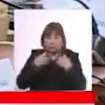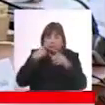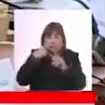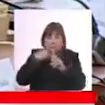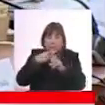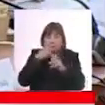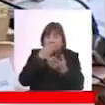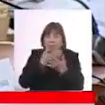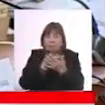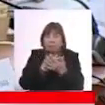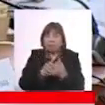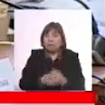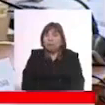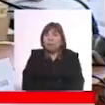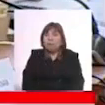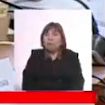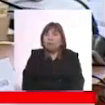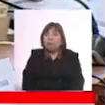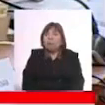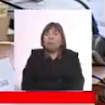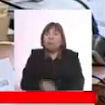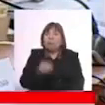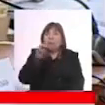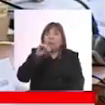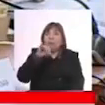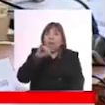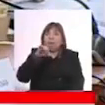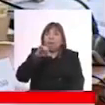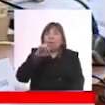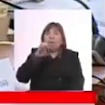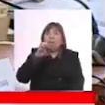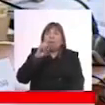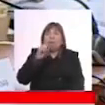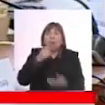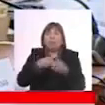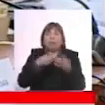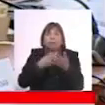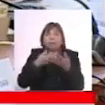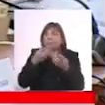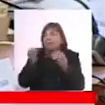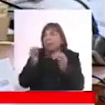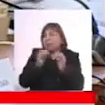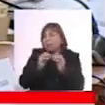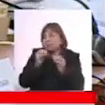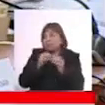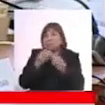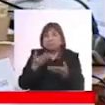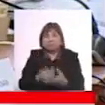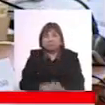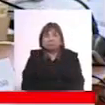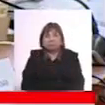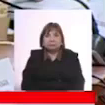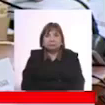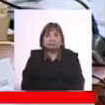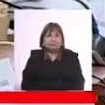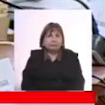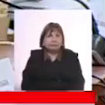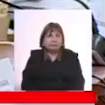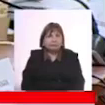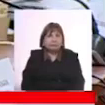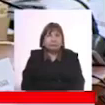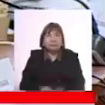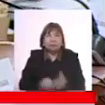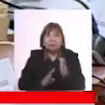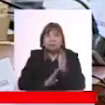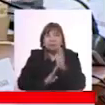impacto positivo en más de 10.000 MIPES. Y respecto a las disposiciones complementarias, también respecto al FAETEXCO, el